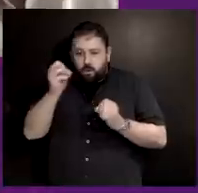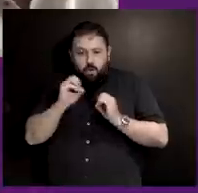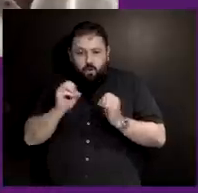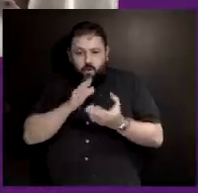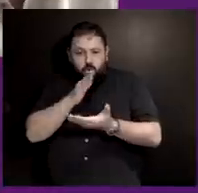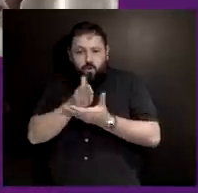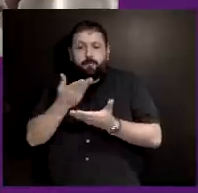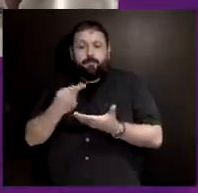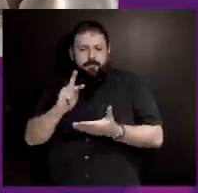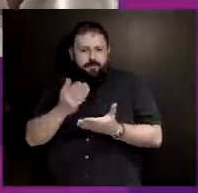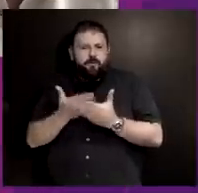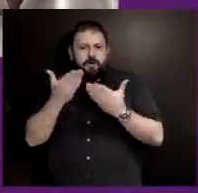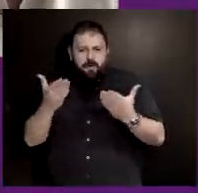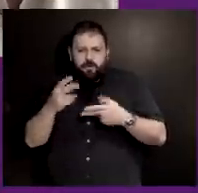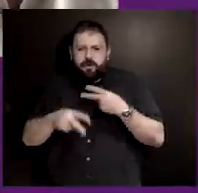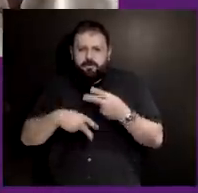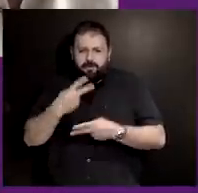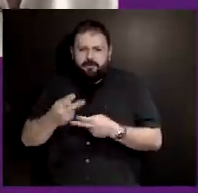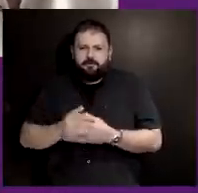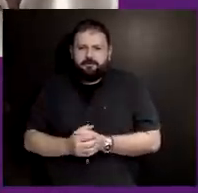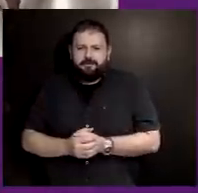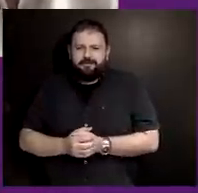Sí, el evento con tu jefe el